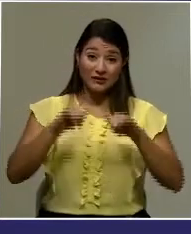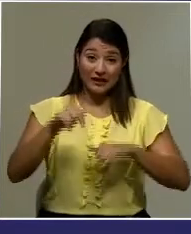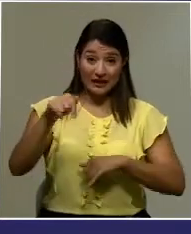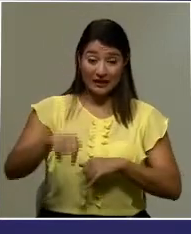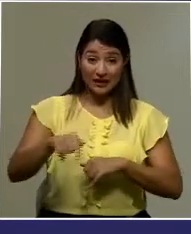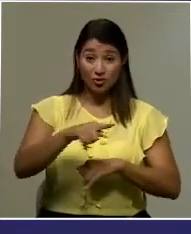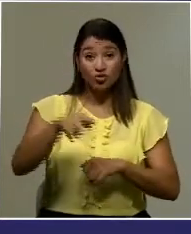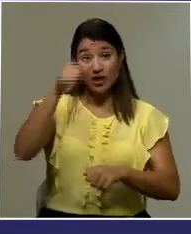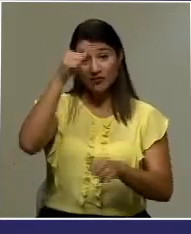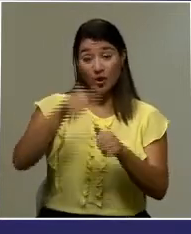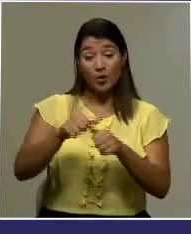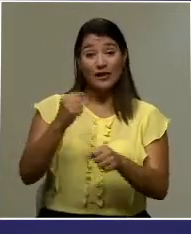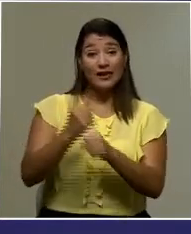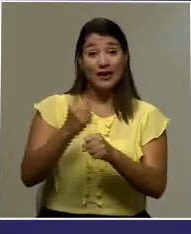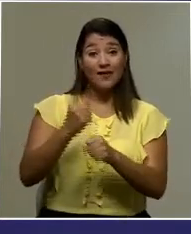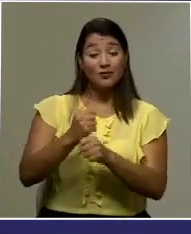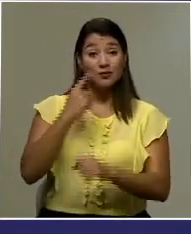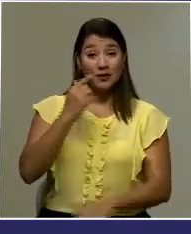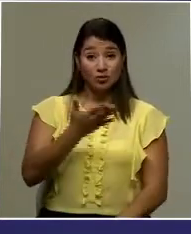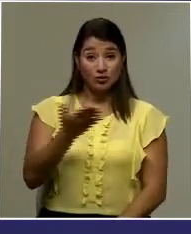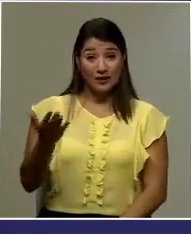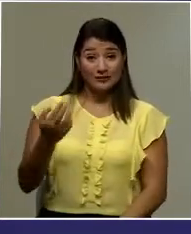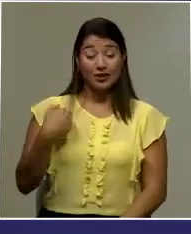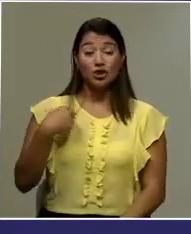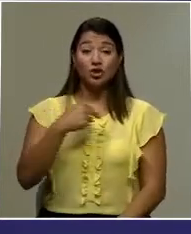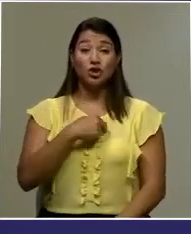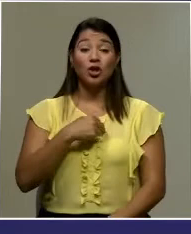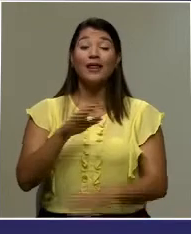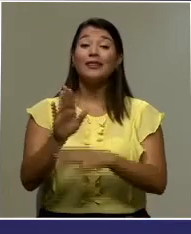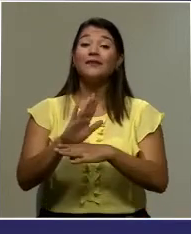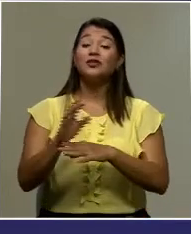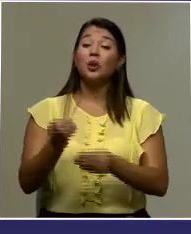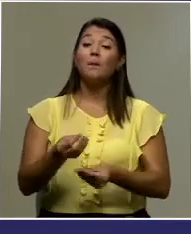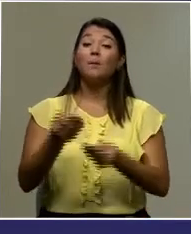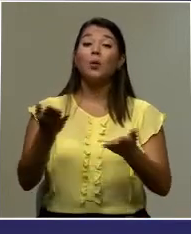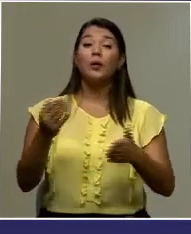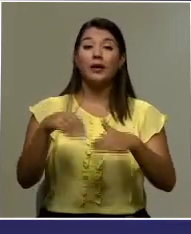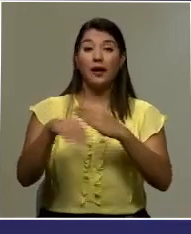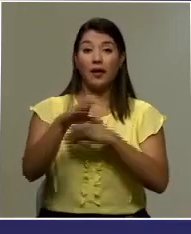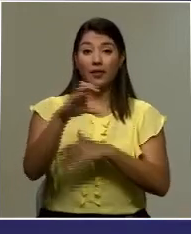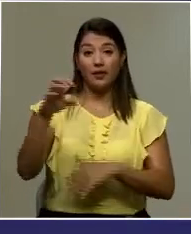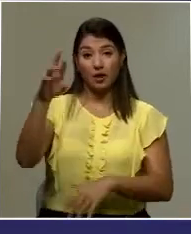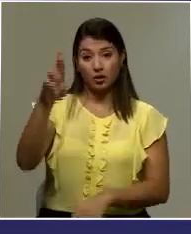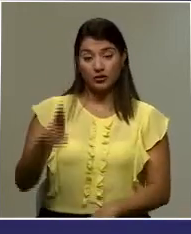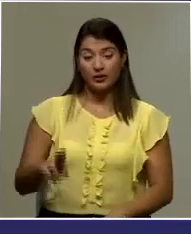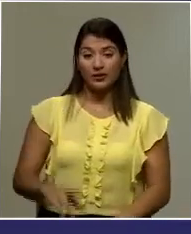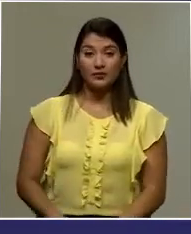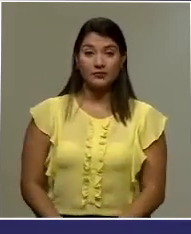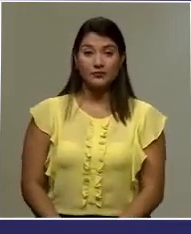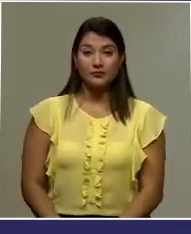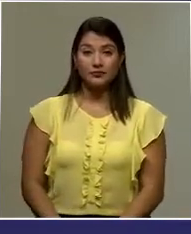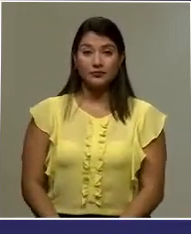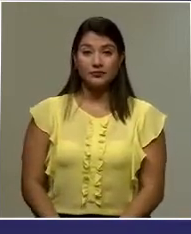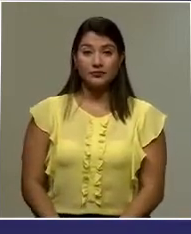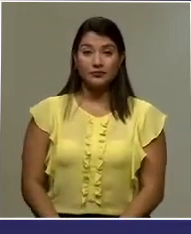Recuerden, trabajamos para usted. Somos la televisión pública de Costa Rica.